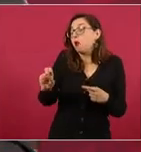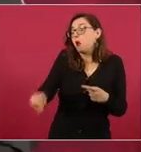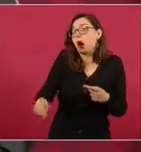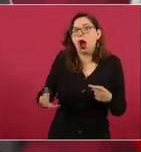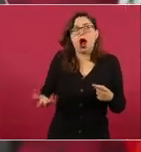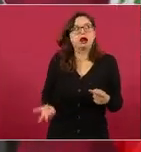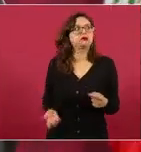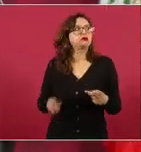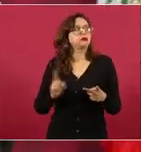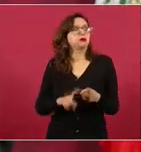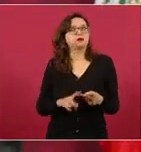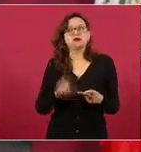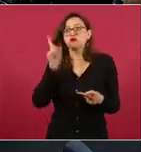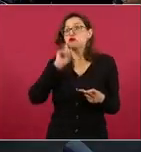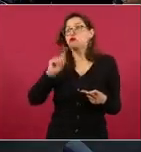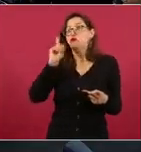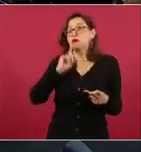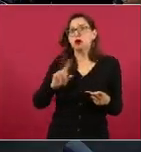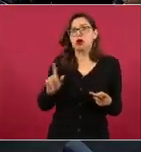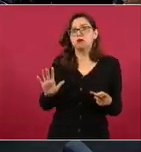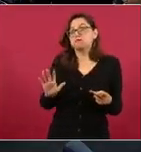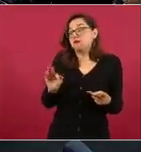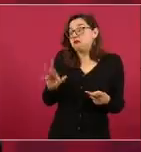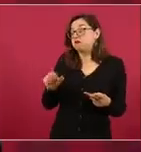Francisca Domínguez?